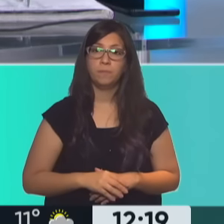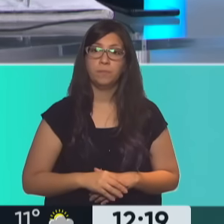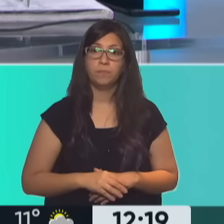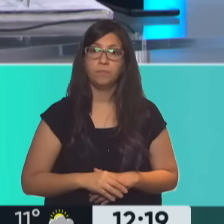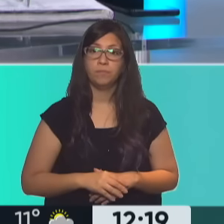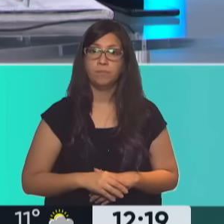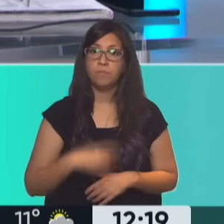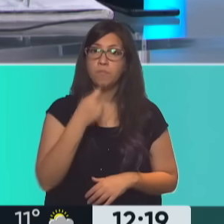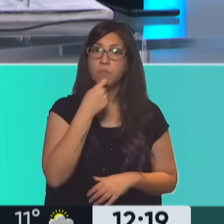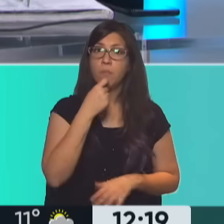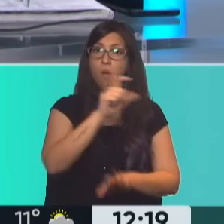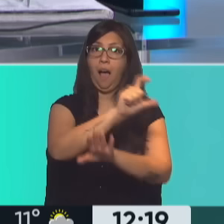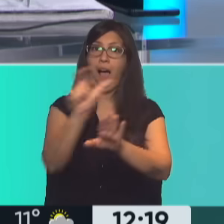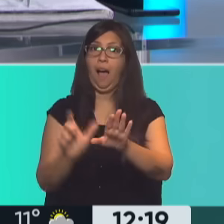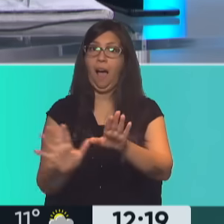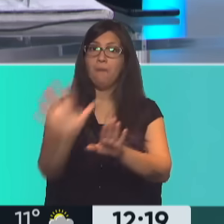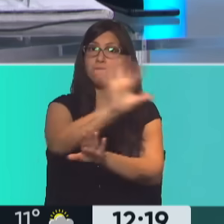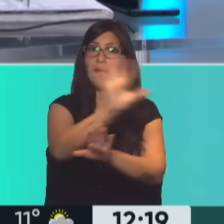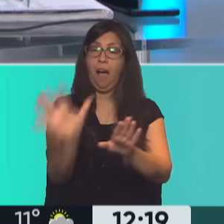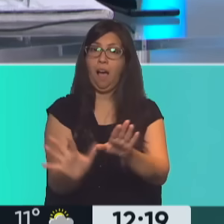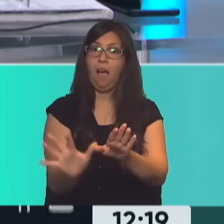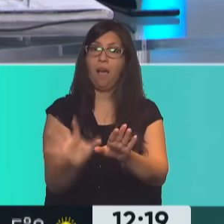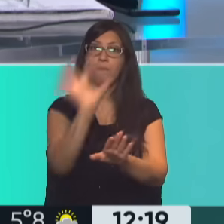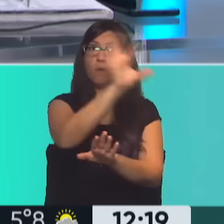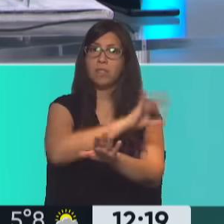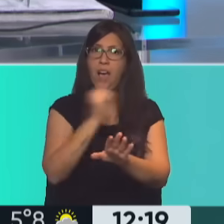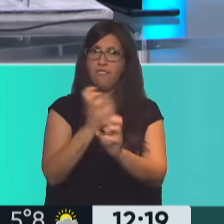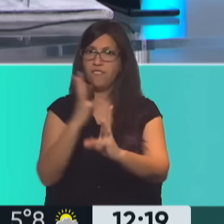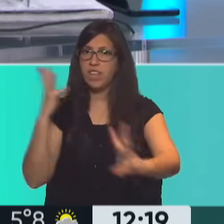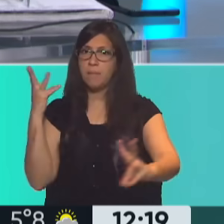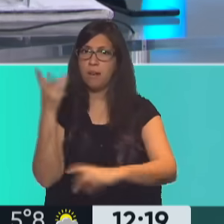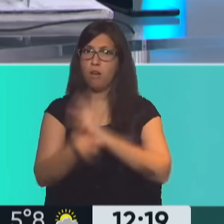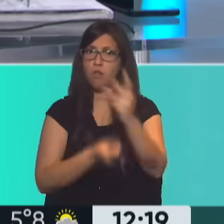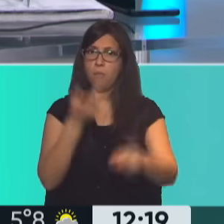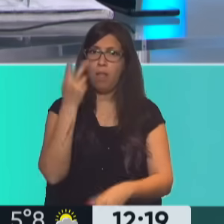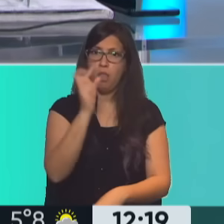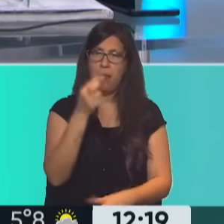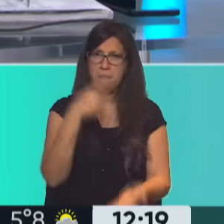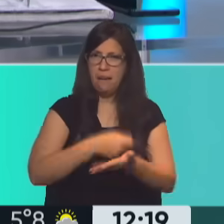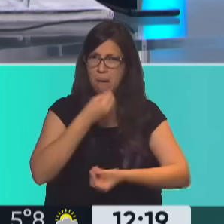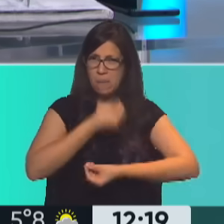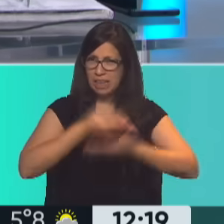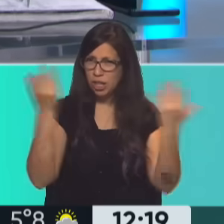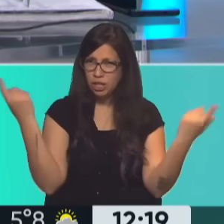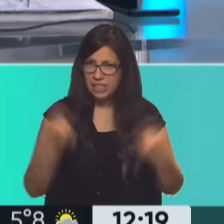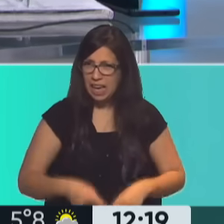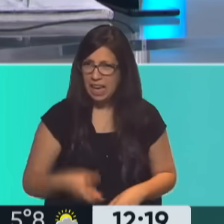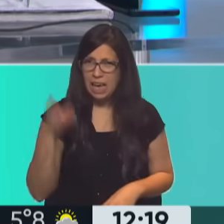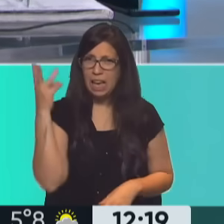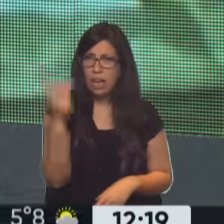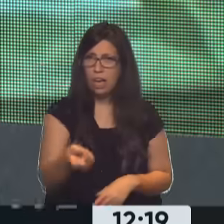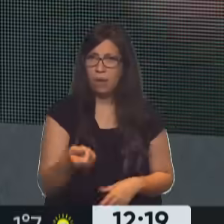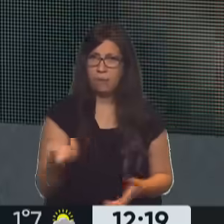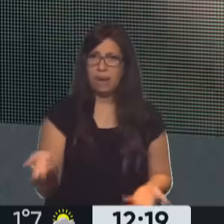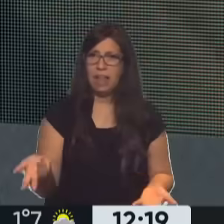localidades de del Gran Buenos Aires en provincias hay colas para comprar dólares y además pagando cualquier cosa pagando cualquier cosa cola para comprar